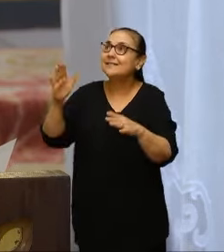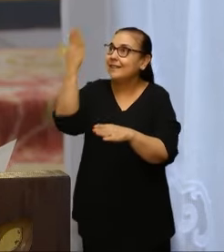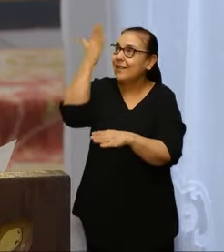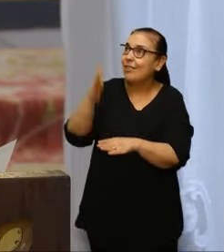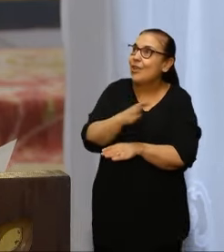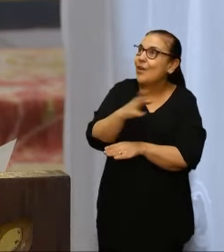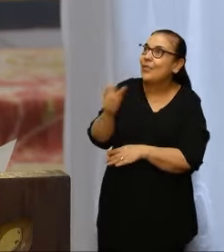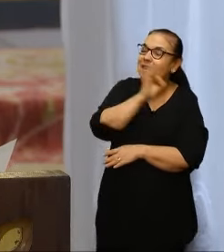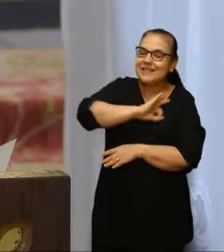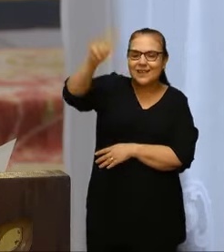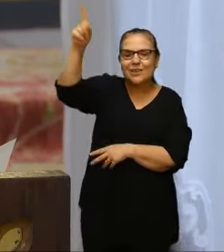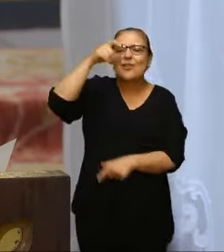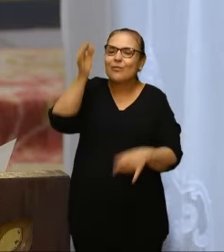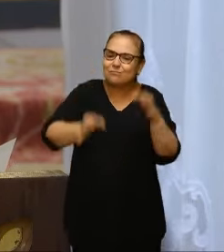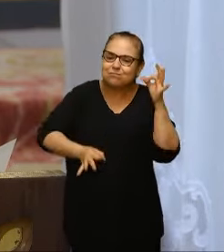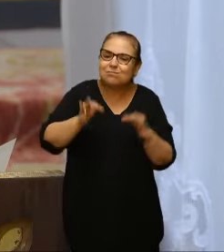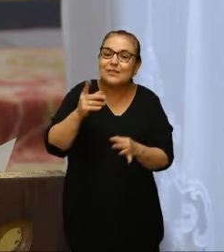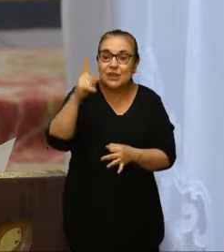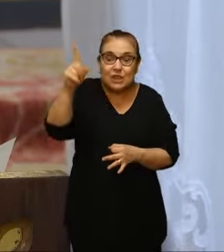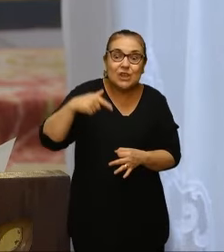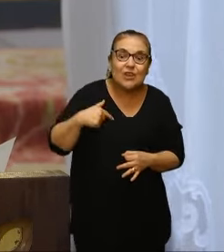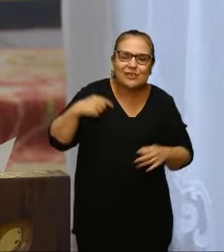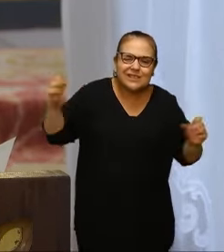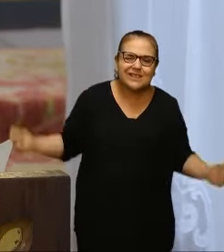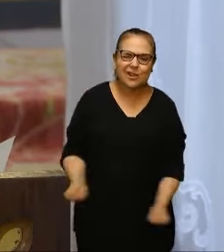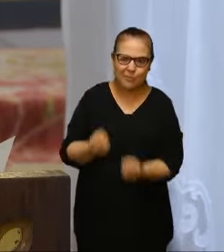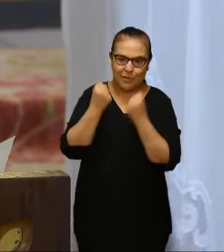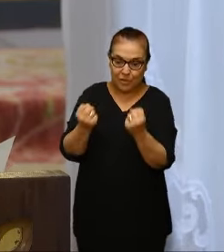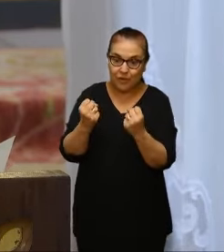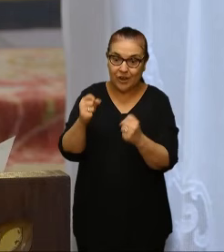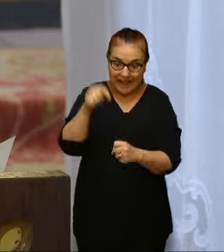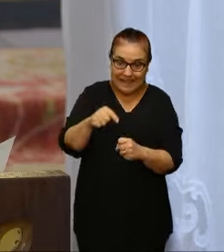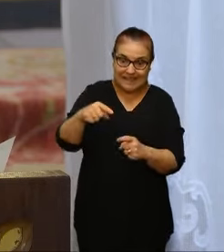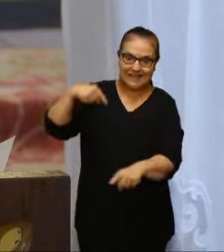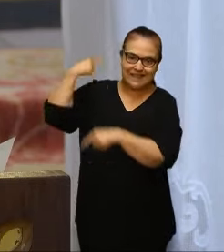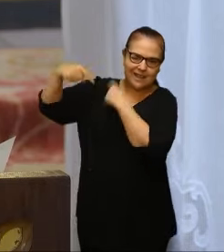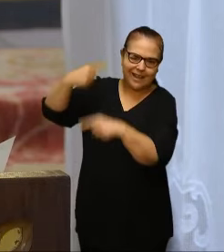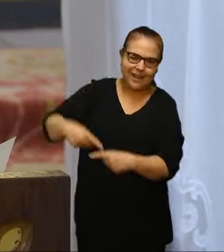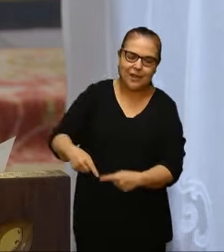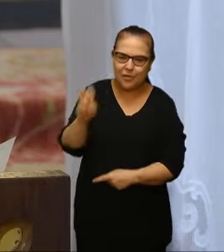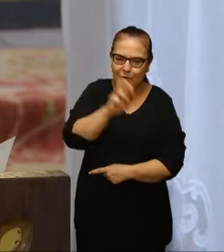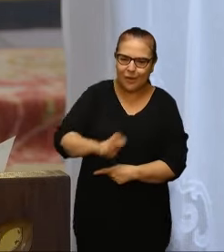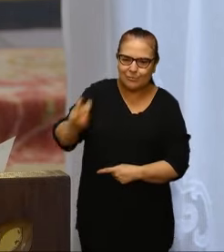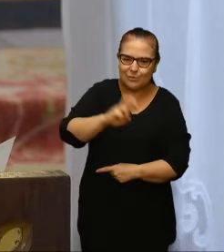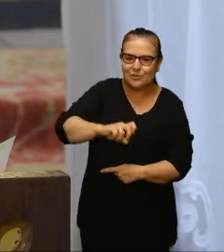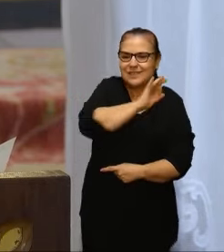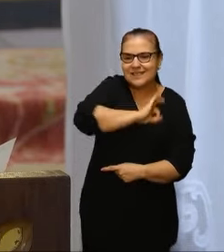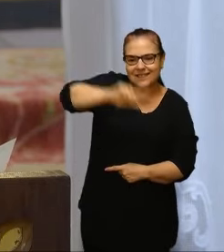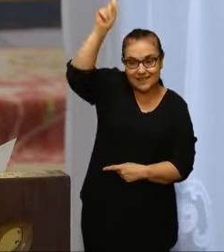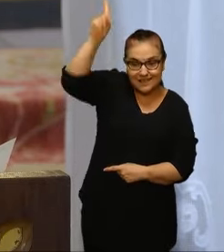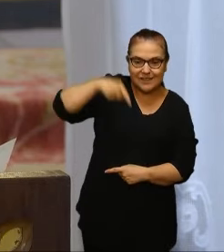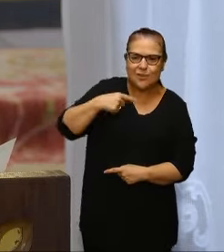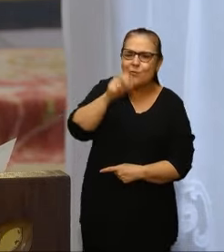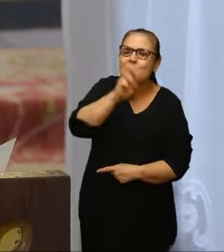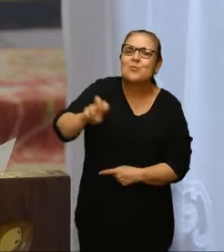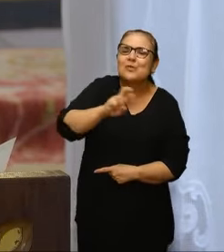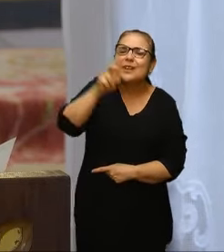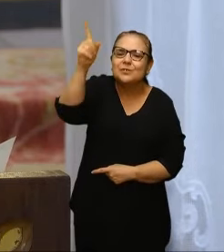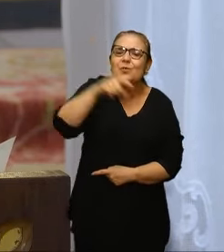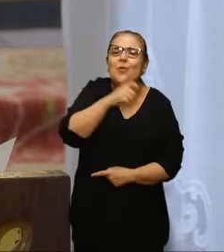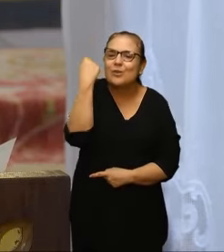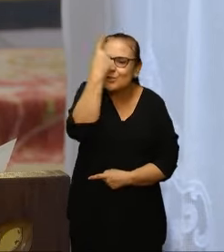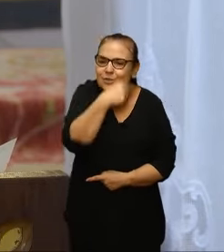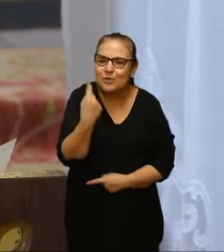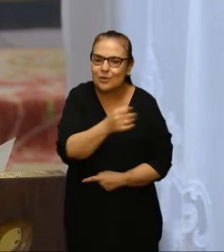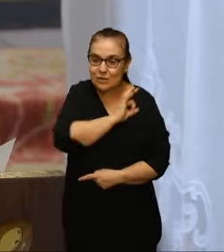hará justicia el Dios de salvación. Esta es la generación que busca al Señor, que busca tu rostro,